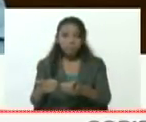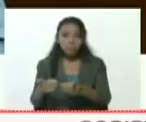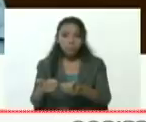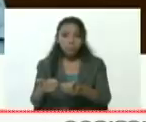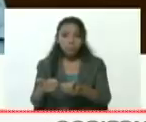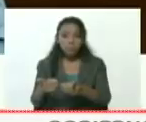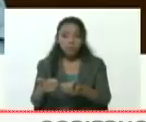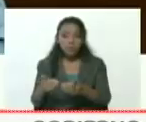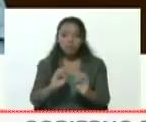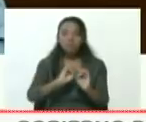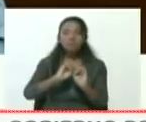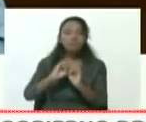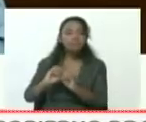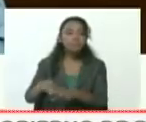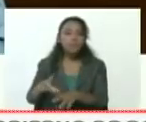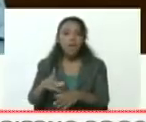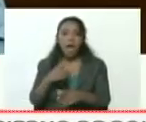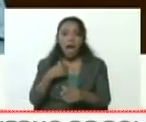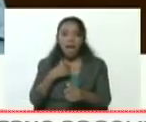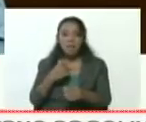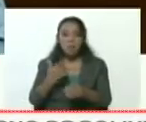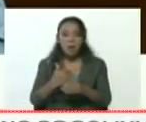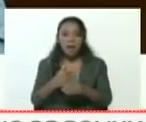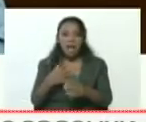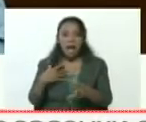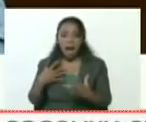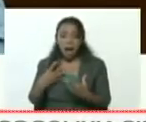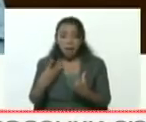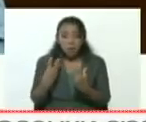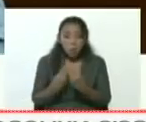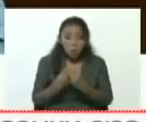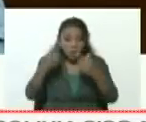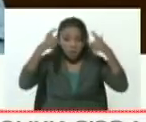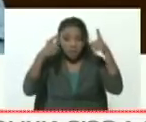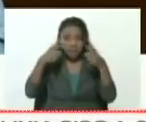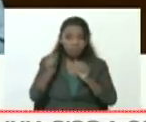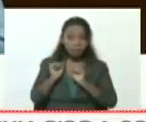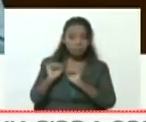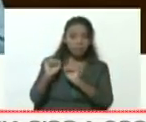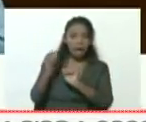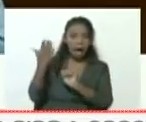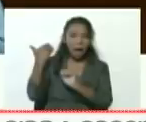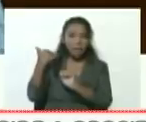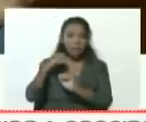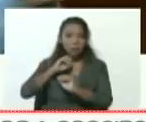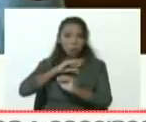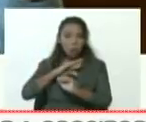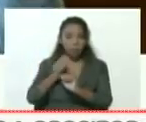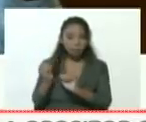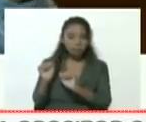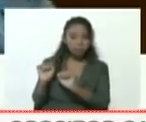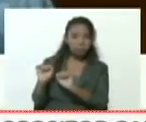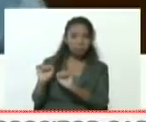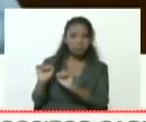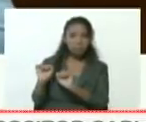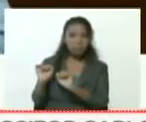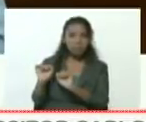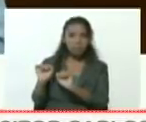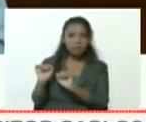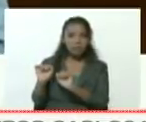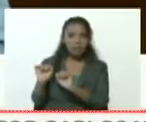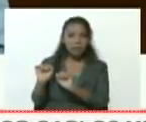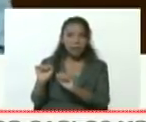abandonar al comandante Chávez porque ellos no acompañaban ninguna fórmula electoral. Pues son abstencionistas crónicos, pues.